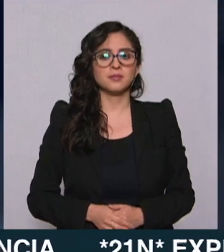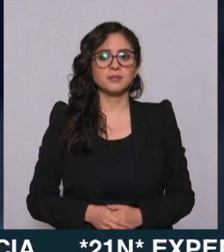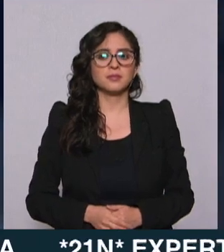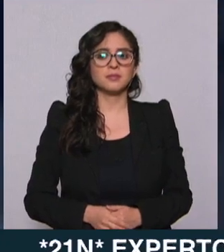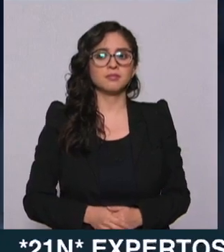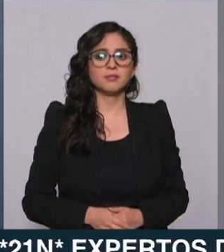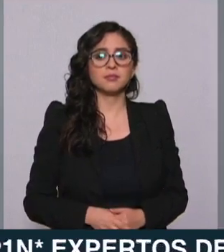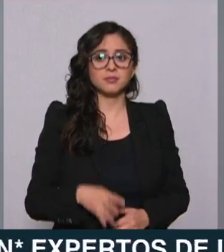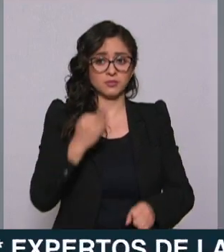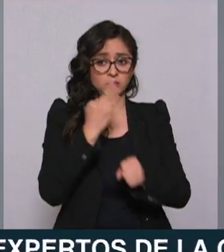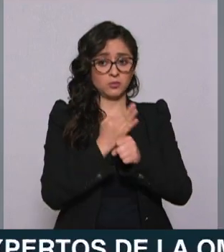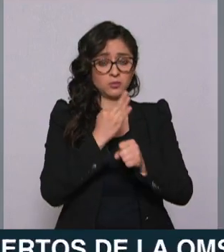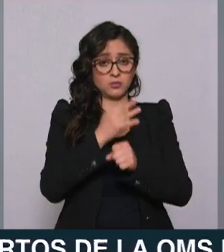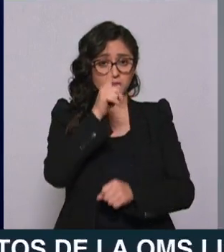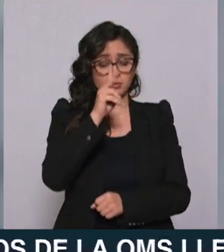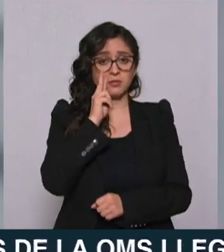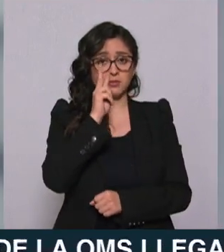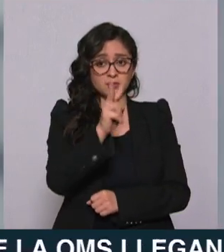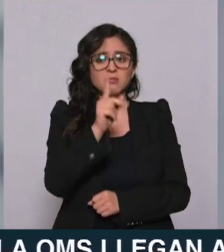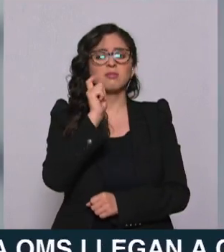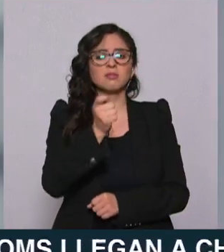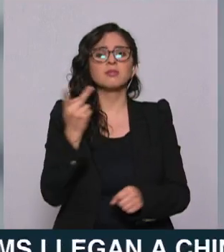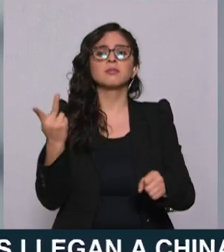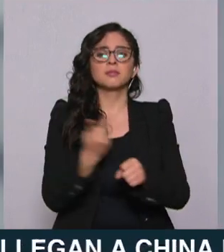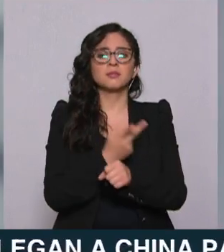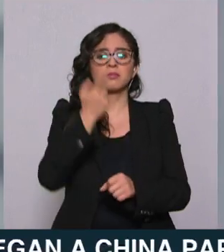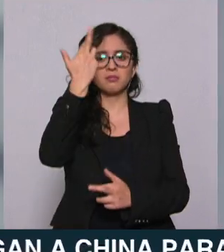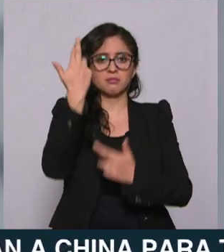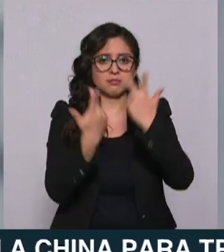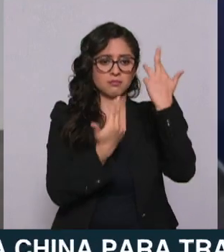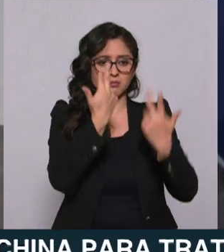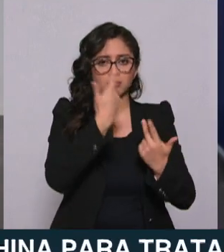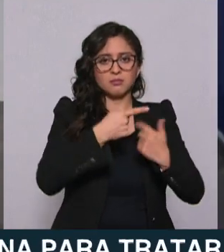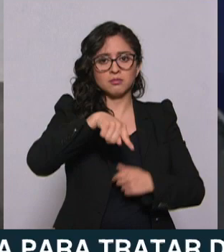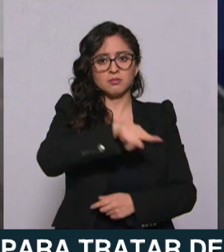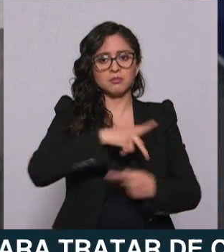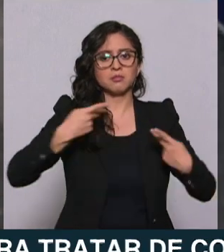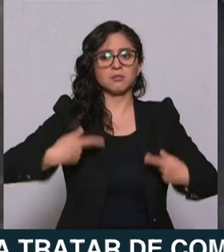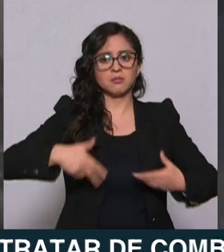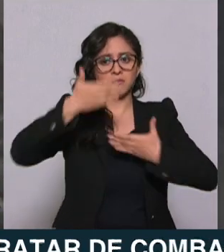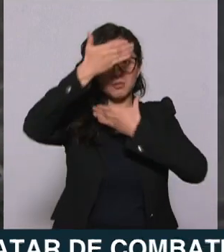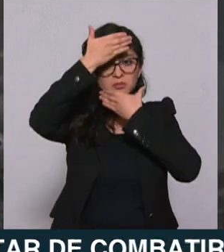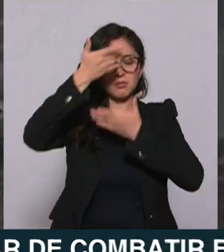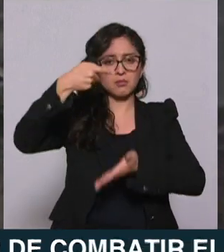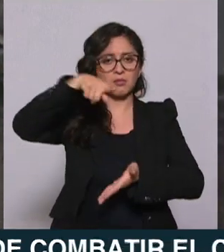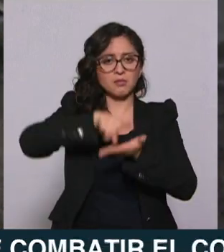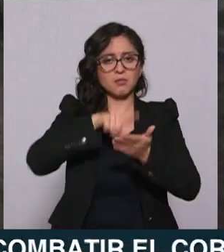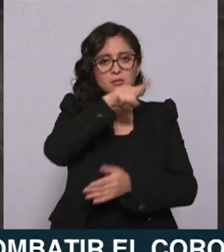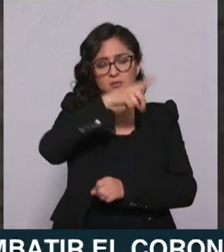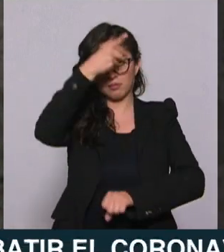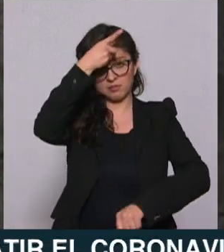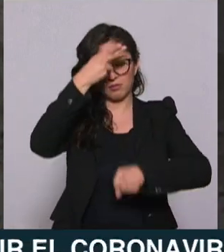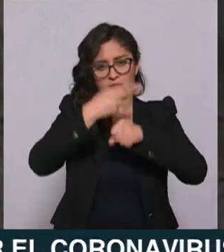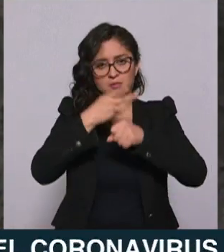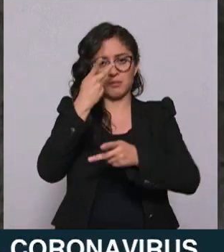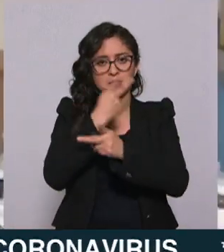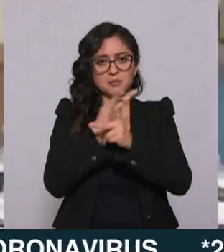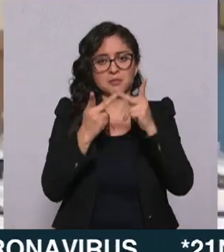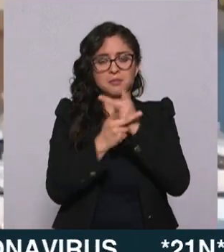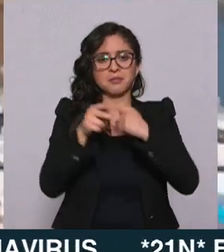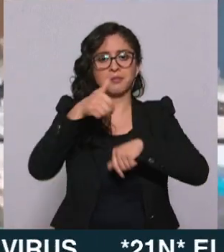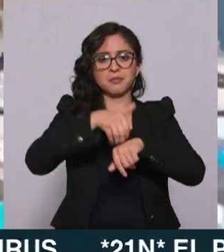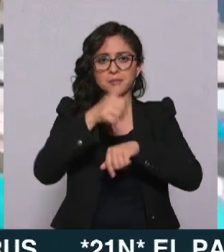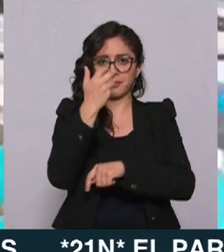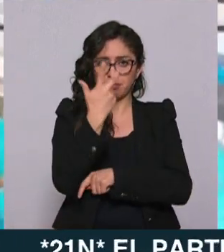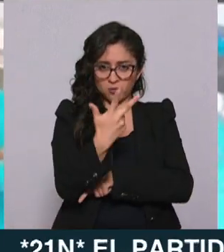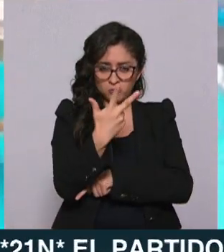Estas imágenes que usted ve en pantalla son los destrozos que hicieron los paristas al interior de la Dirección General de la Prepa 8, entre